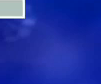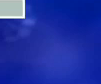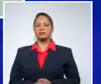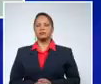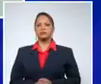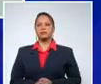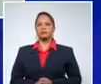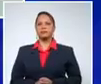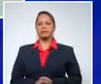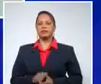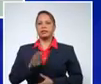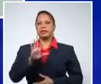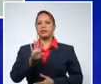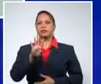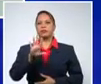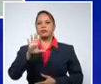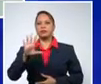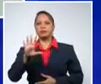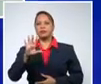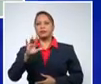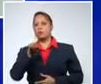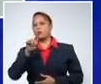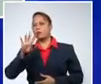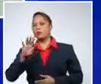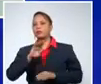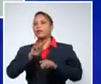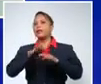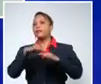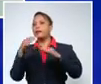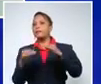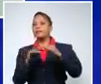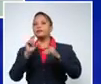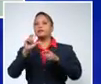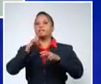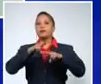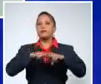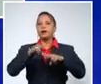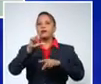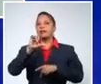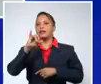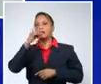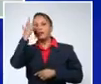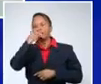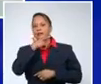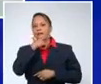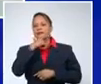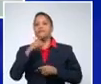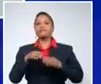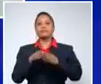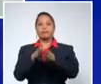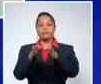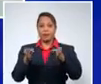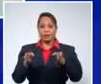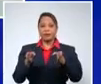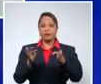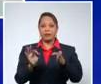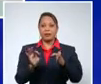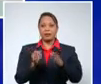545,4. Después Centro Habana, La Lisa, San Miguel del Padrón,